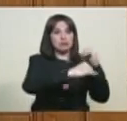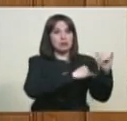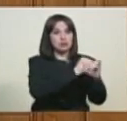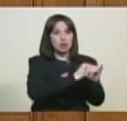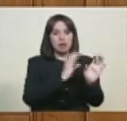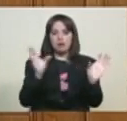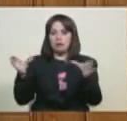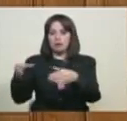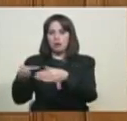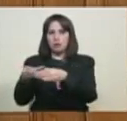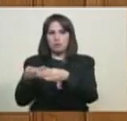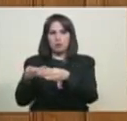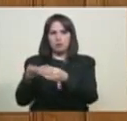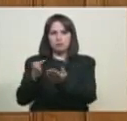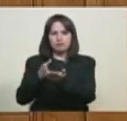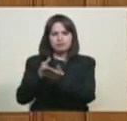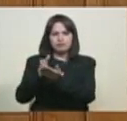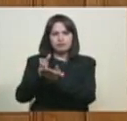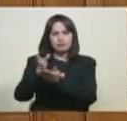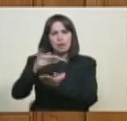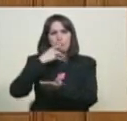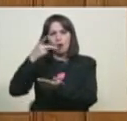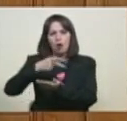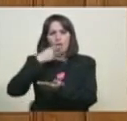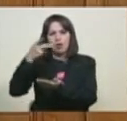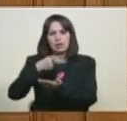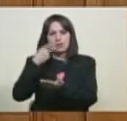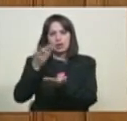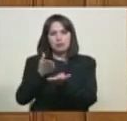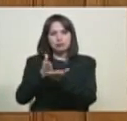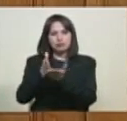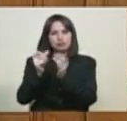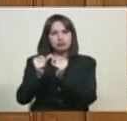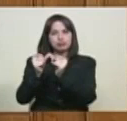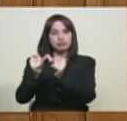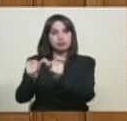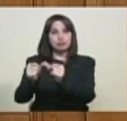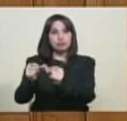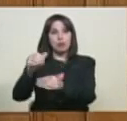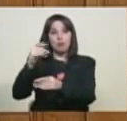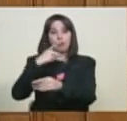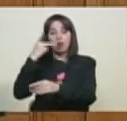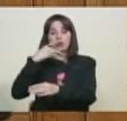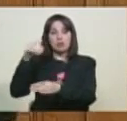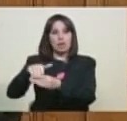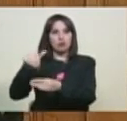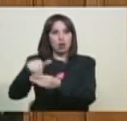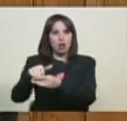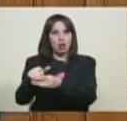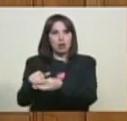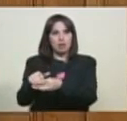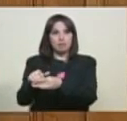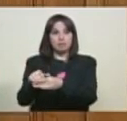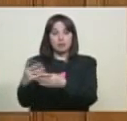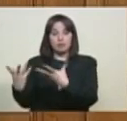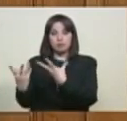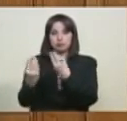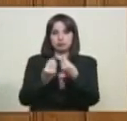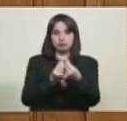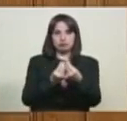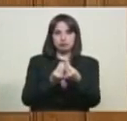en las aguas de la lucha política y electoral. Cuando han venido a las aguas de la lucha